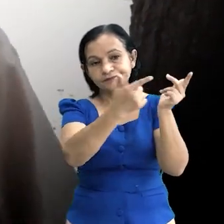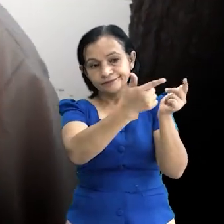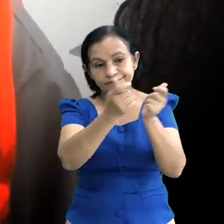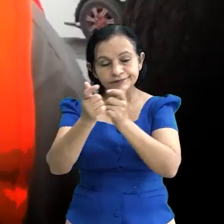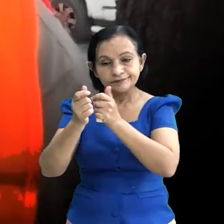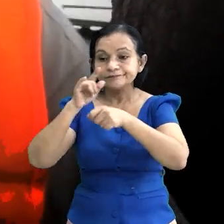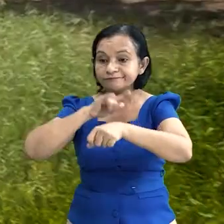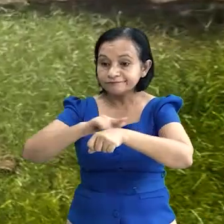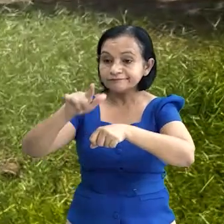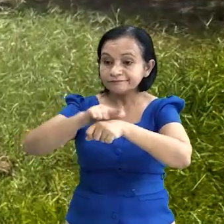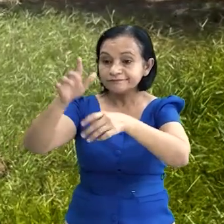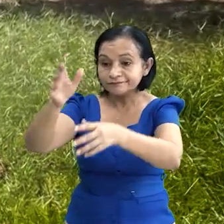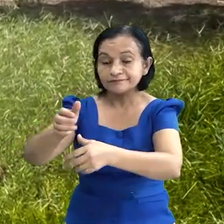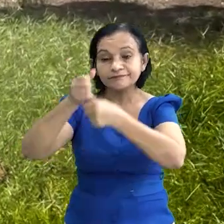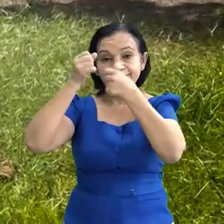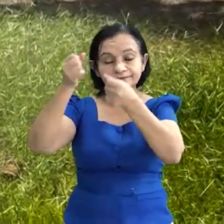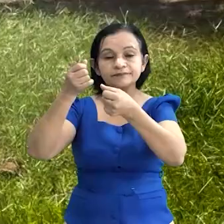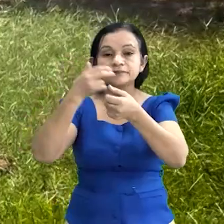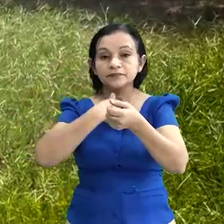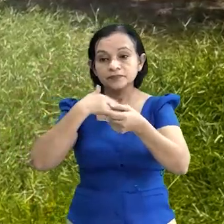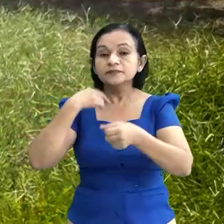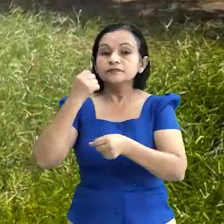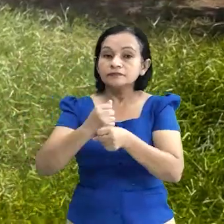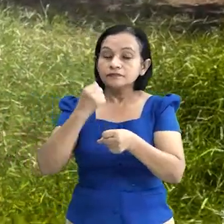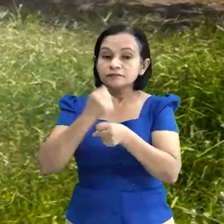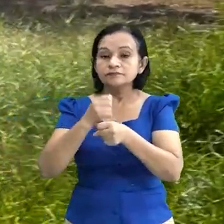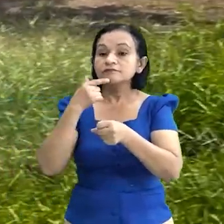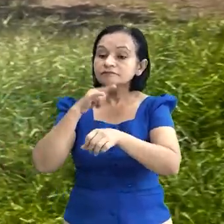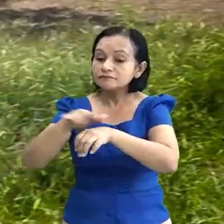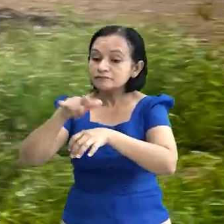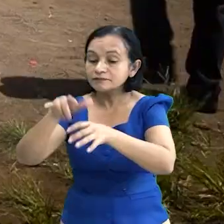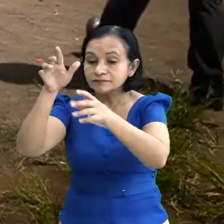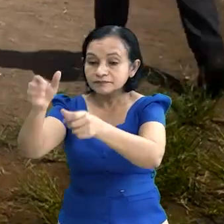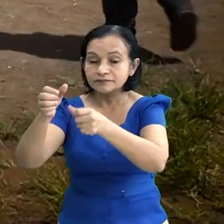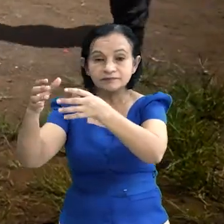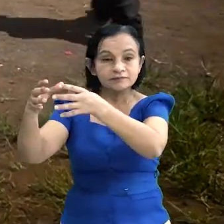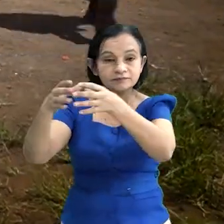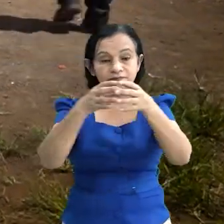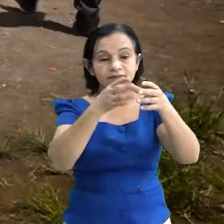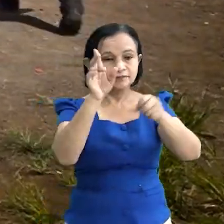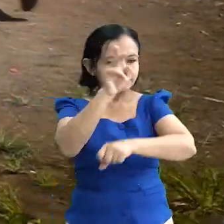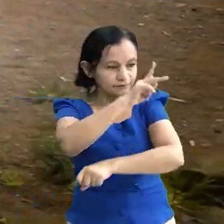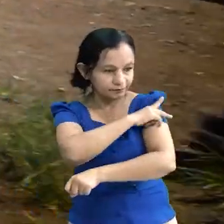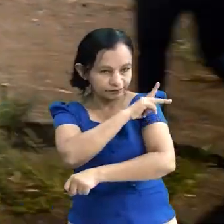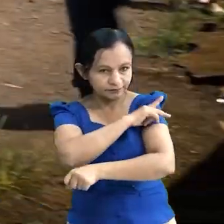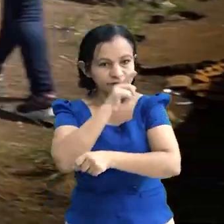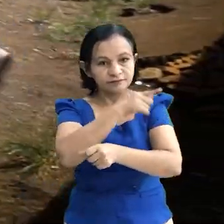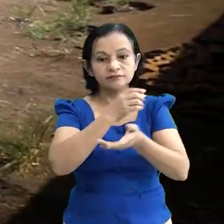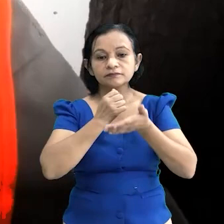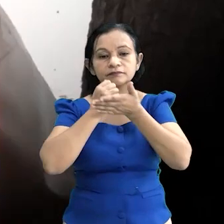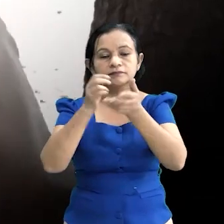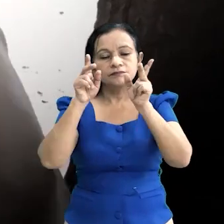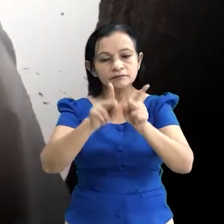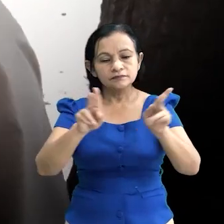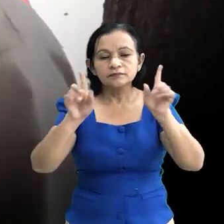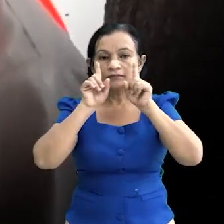de búsqueda y rescate que van a actuar, ¿verdad?, en la evacuación. Tenemos a los compañeros de la policía, ellos van a aplicar el plan